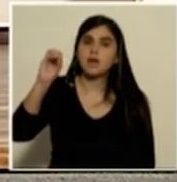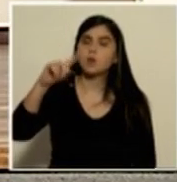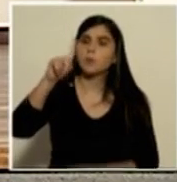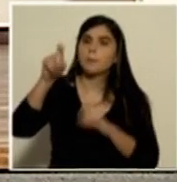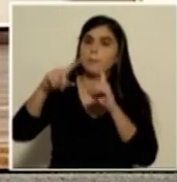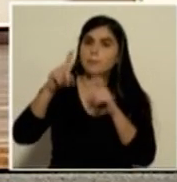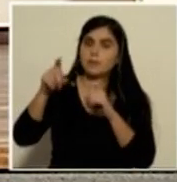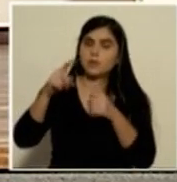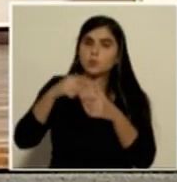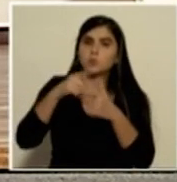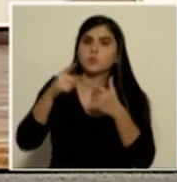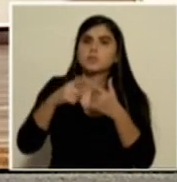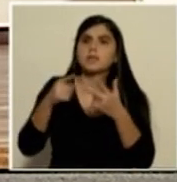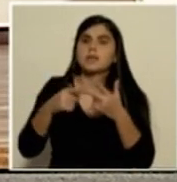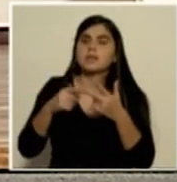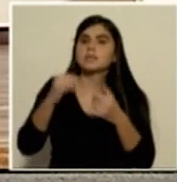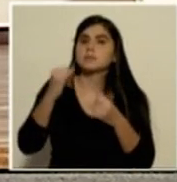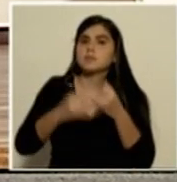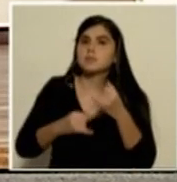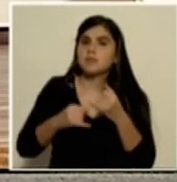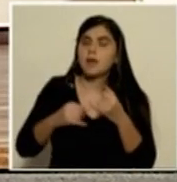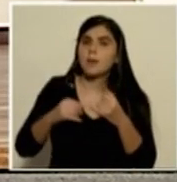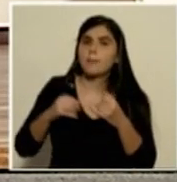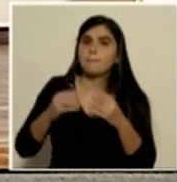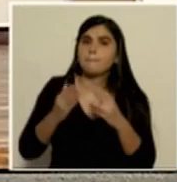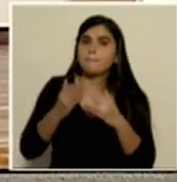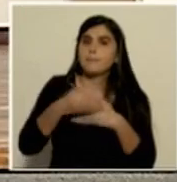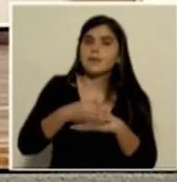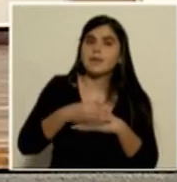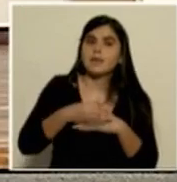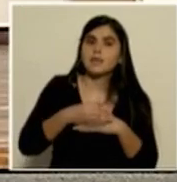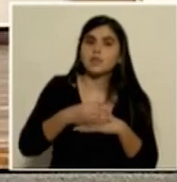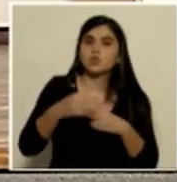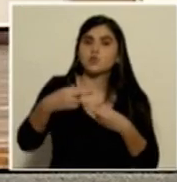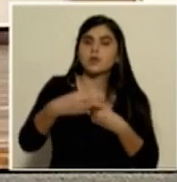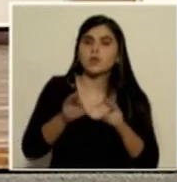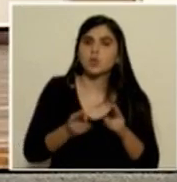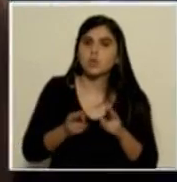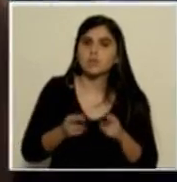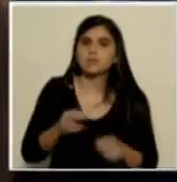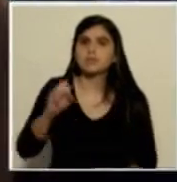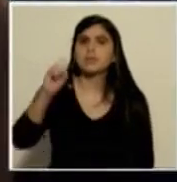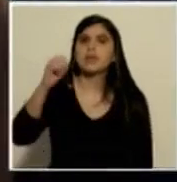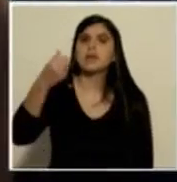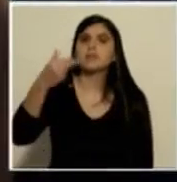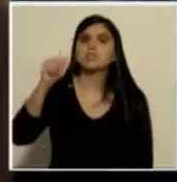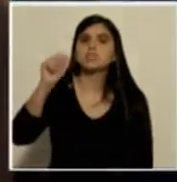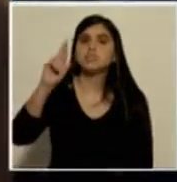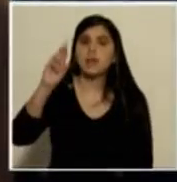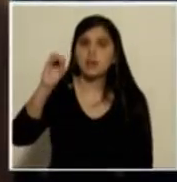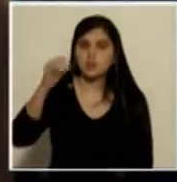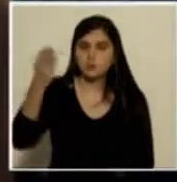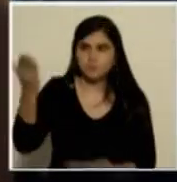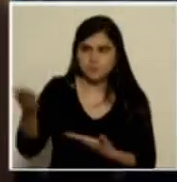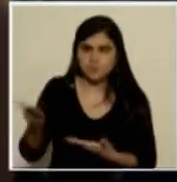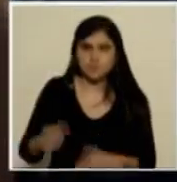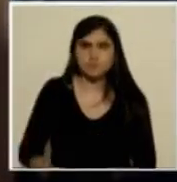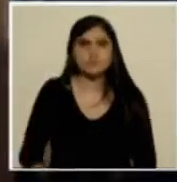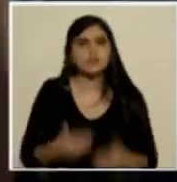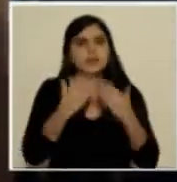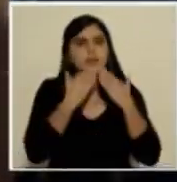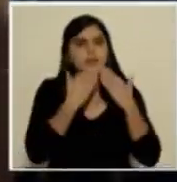con las dos consultas vía remota de los medios regionales. La escuchamos, Sharon. Gracias. Don